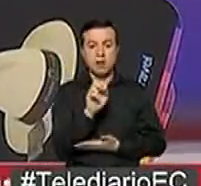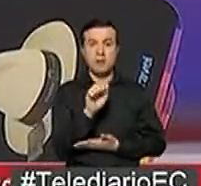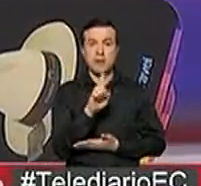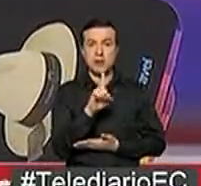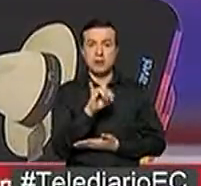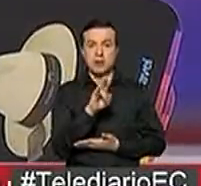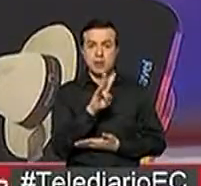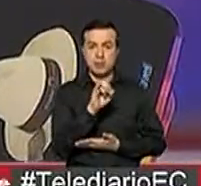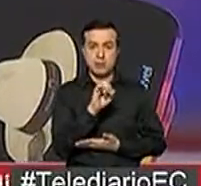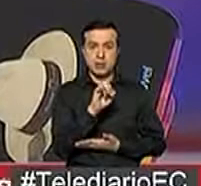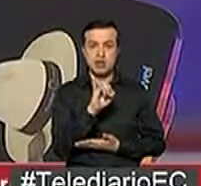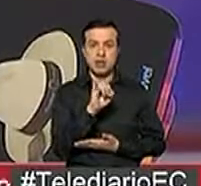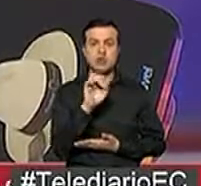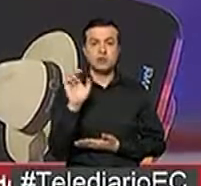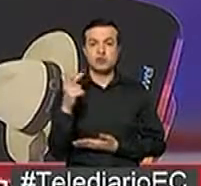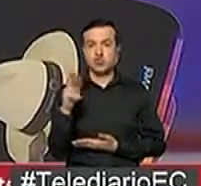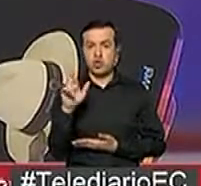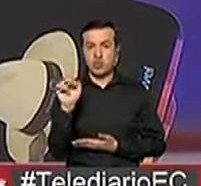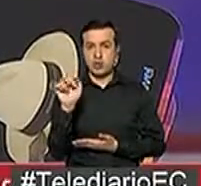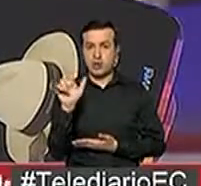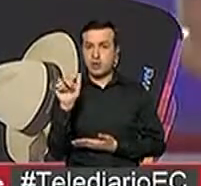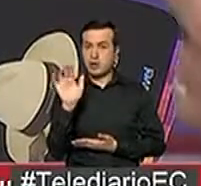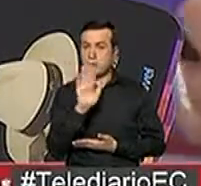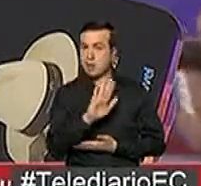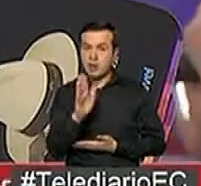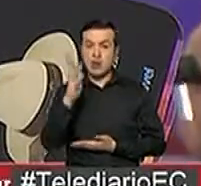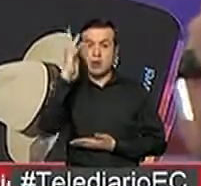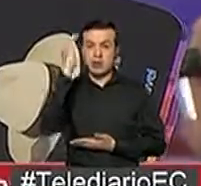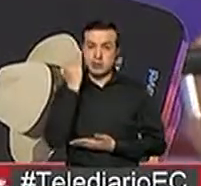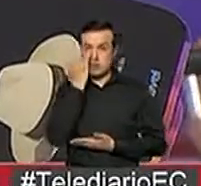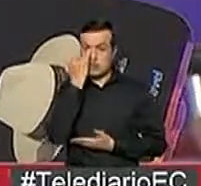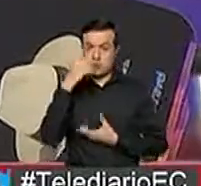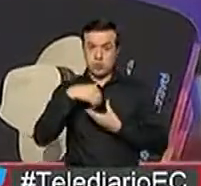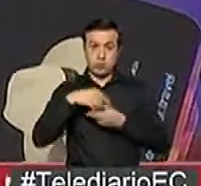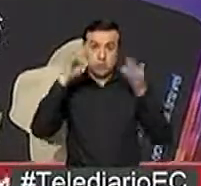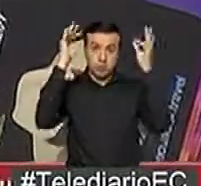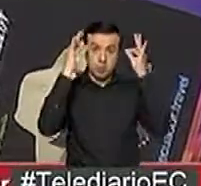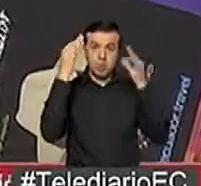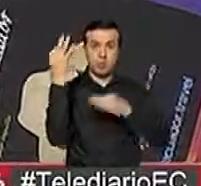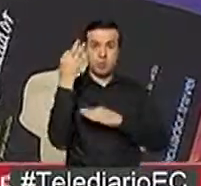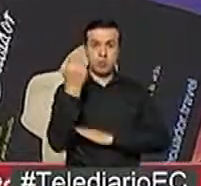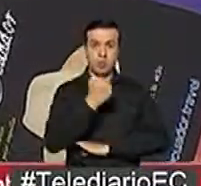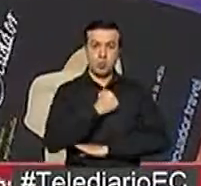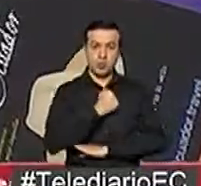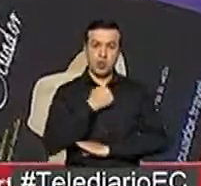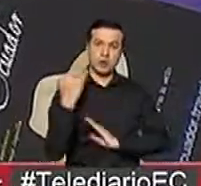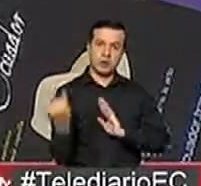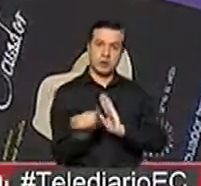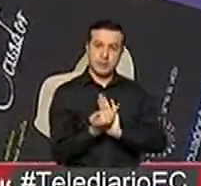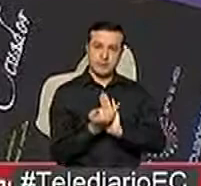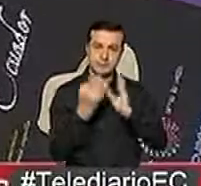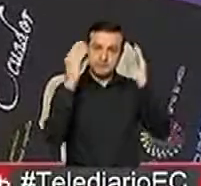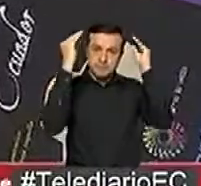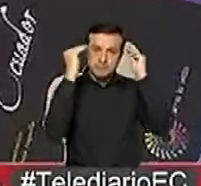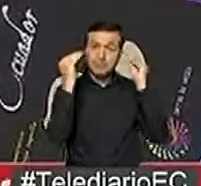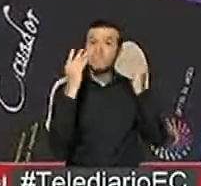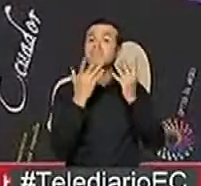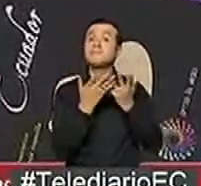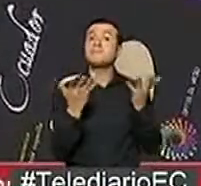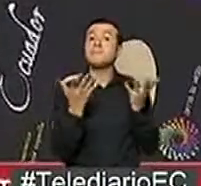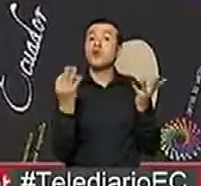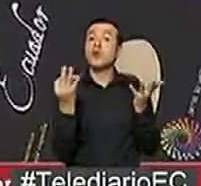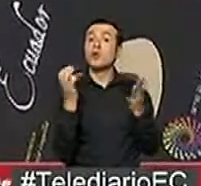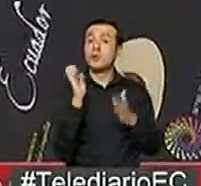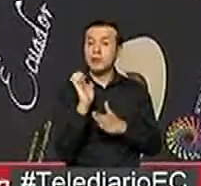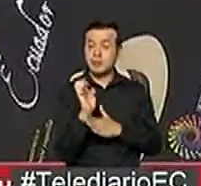y Chorrera. Es por ello que esta prenda emblemática es parte de nuestra identidad, el sombrero de paja toquilla, producto